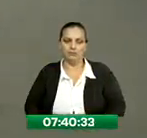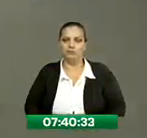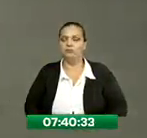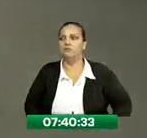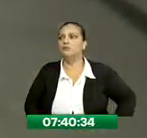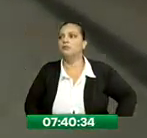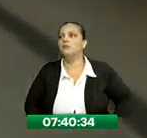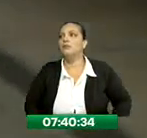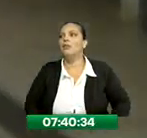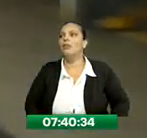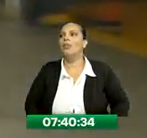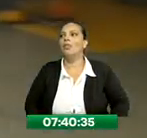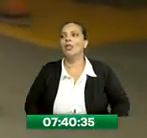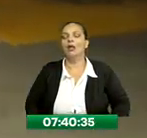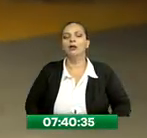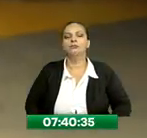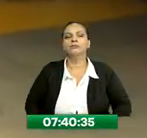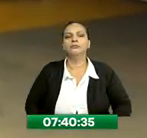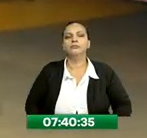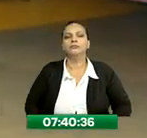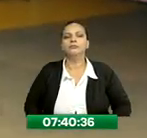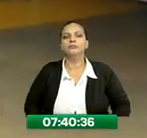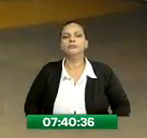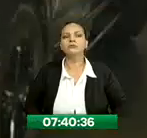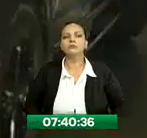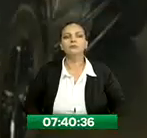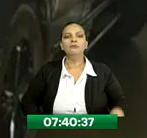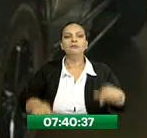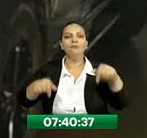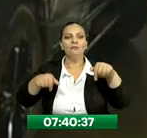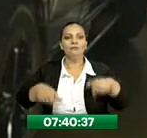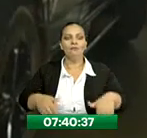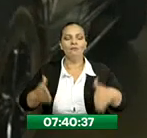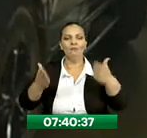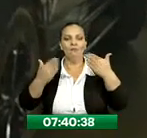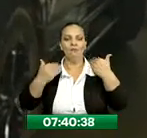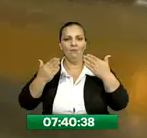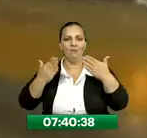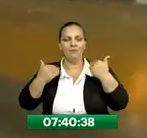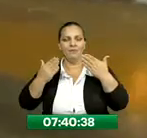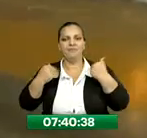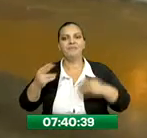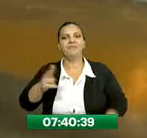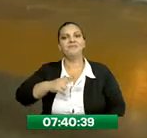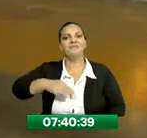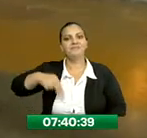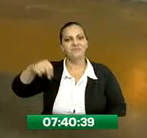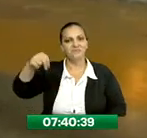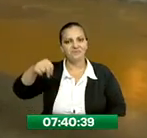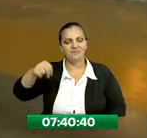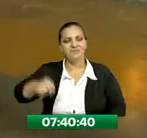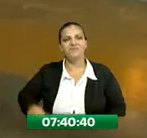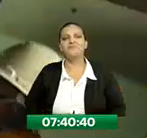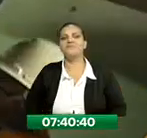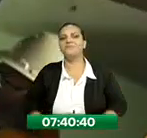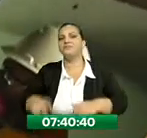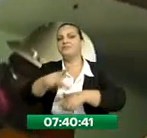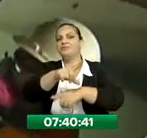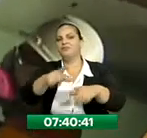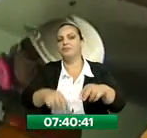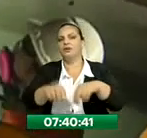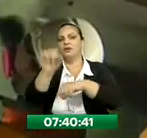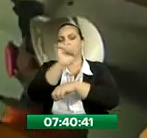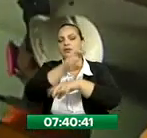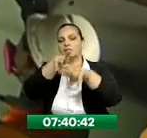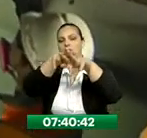Este año, los patios del Centro de Revisión Técnica Vehicular del Consorcio SGS, ubicado en el norte de Guayaquil, no lucen abarrotados